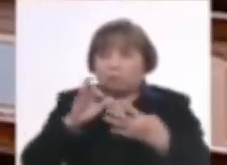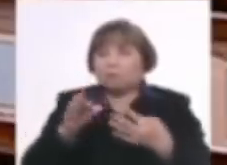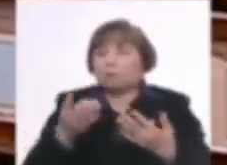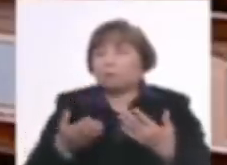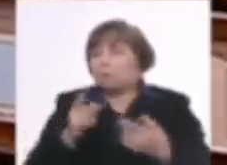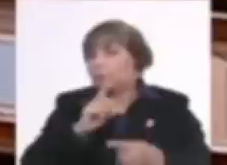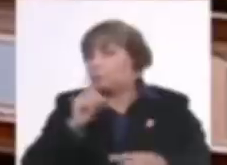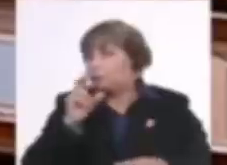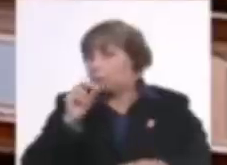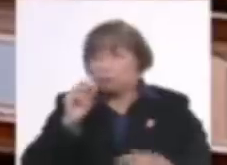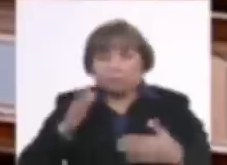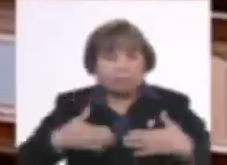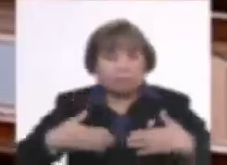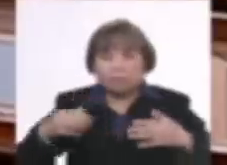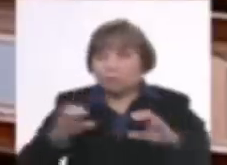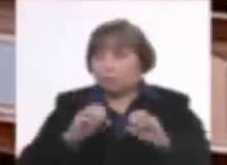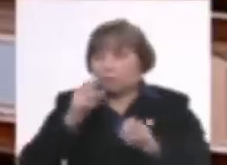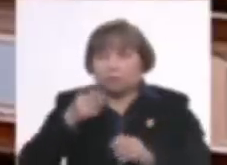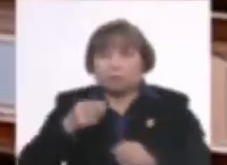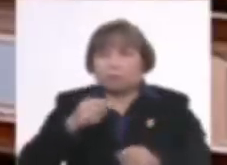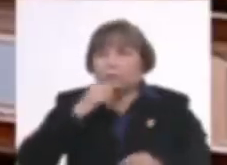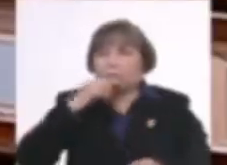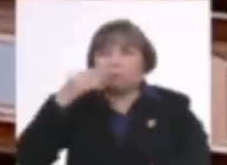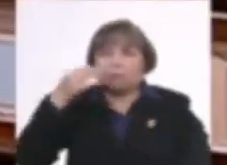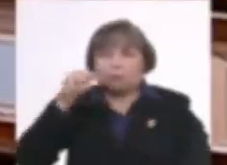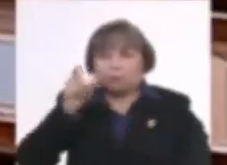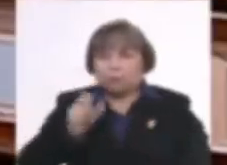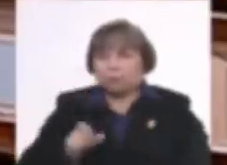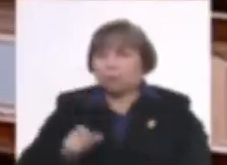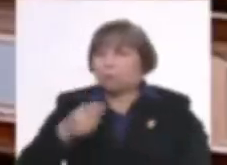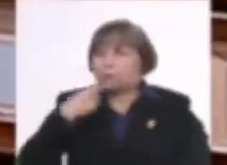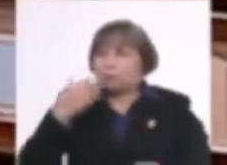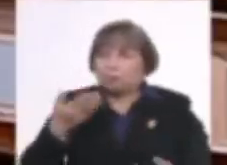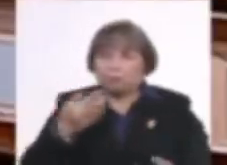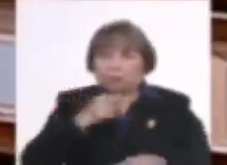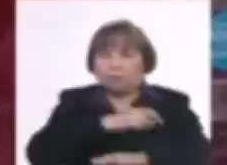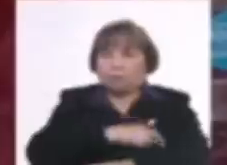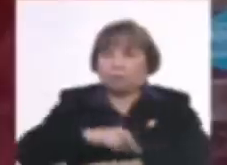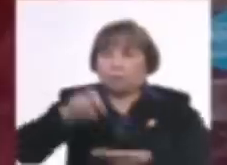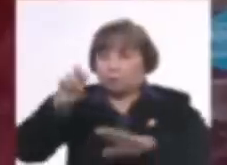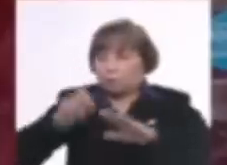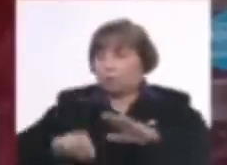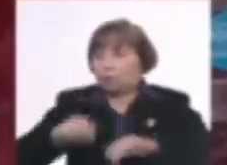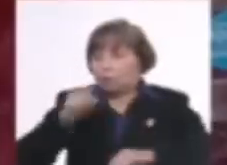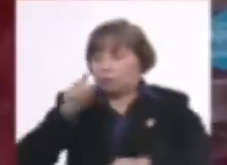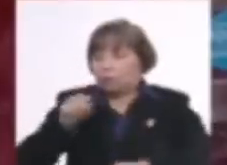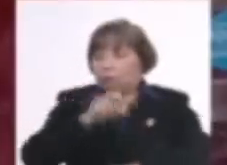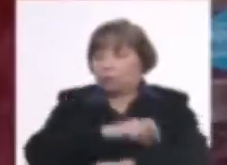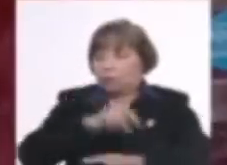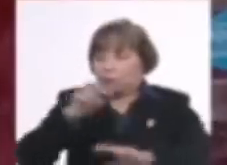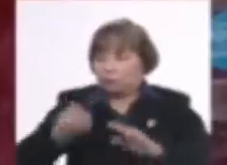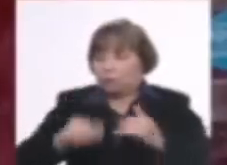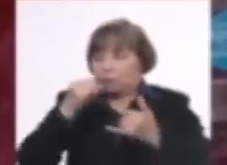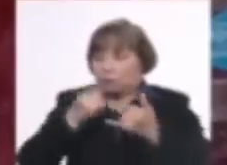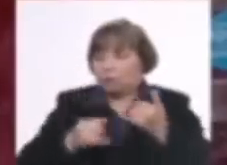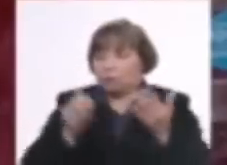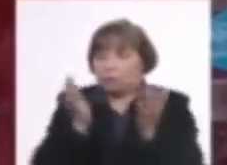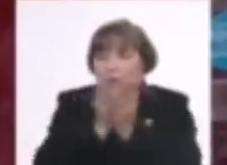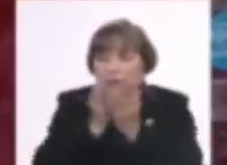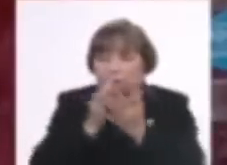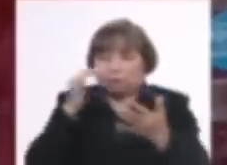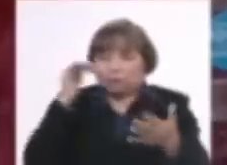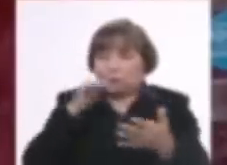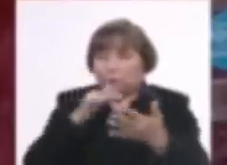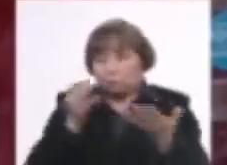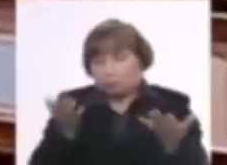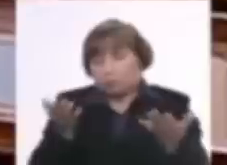empresa, porque no puede tratarse así a una persona, más cuando es una profesional, porque usted ha terminado, ¿cierto?, los